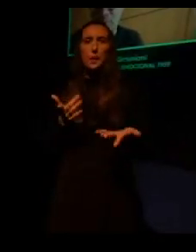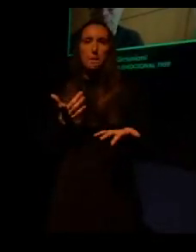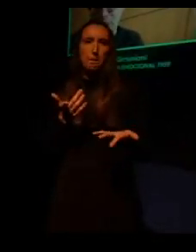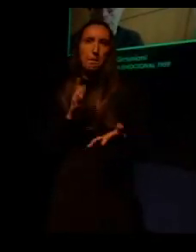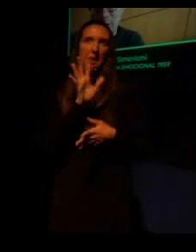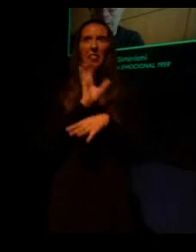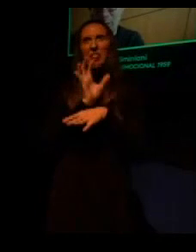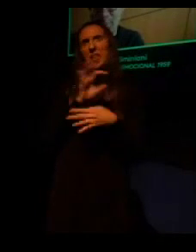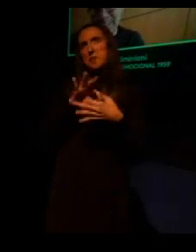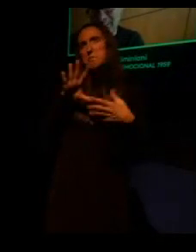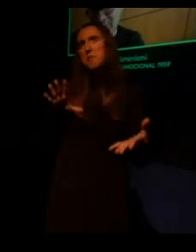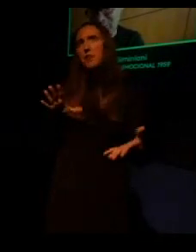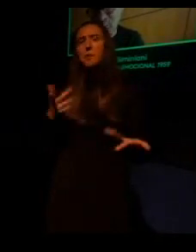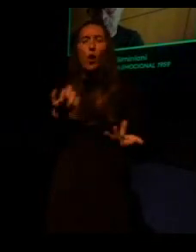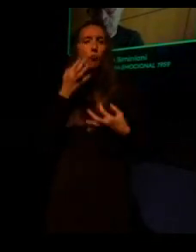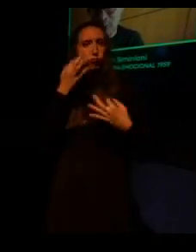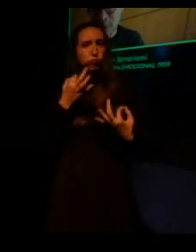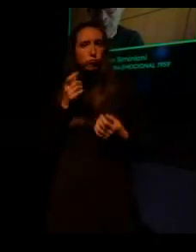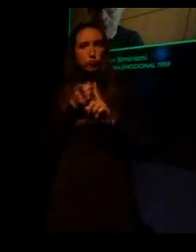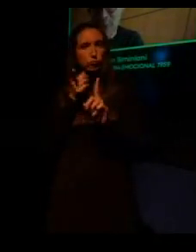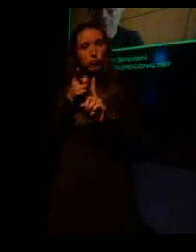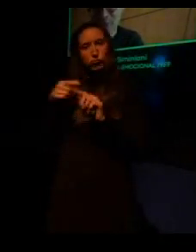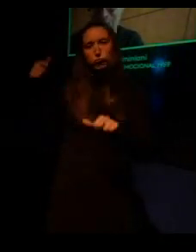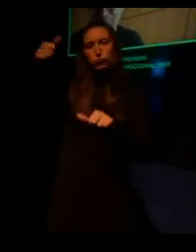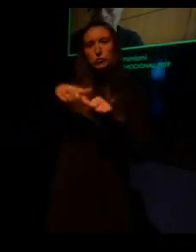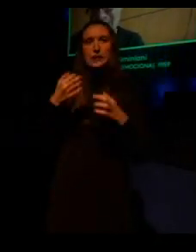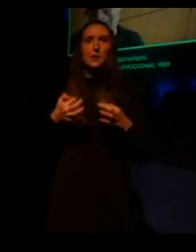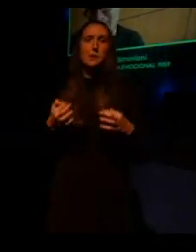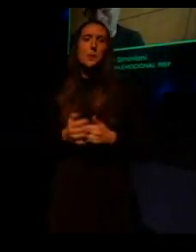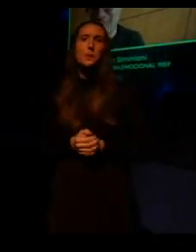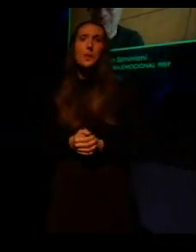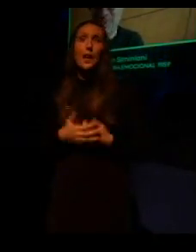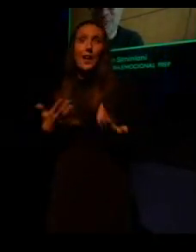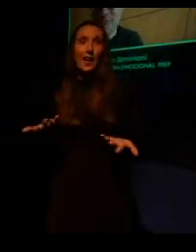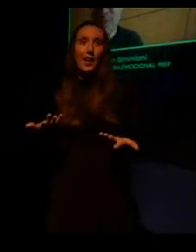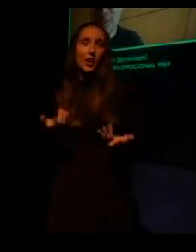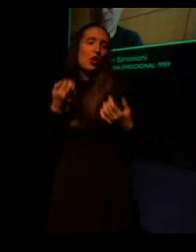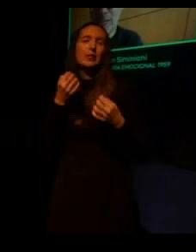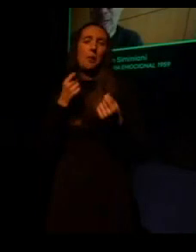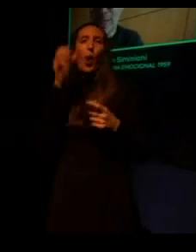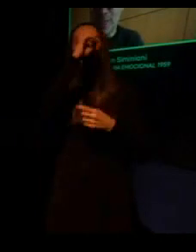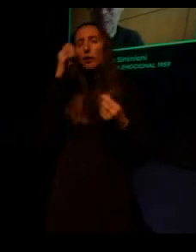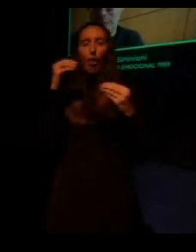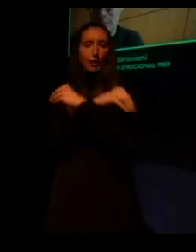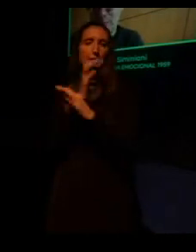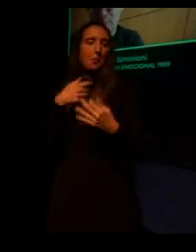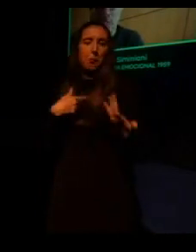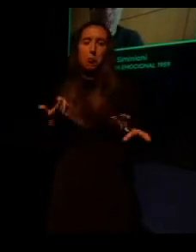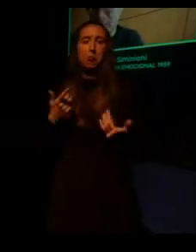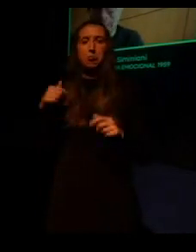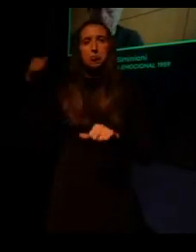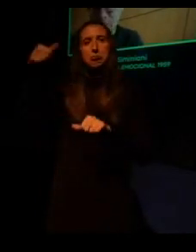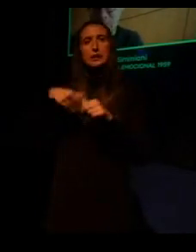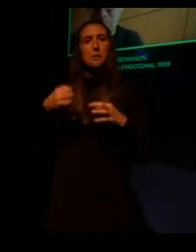cinematográfico, más literario, cosa que yo, con la que yo evidentemente siempre he discrepado. Así es que